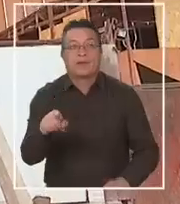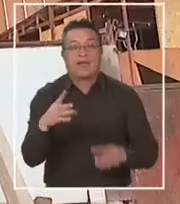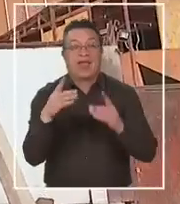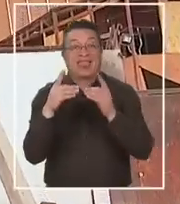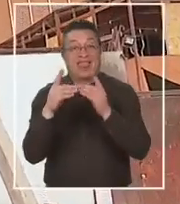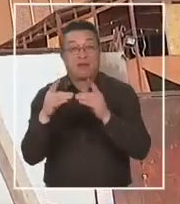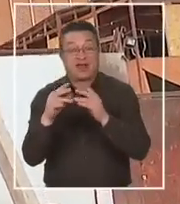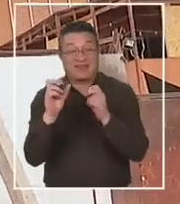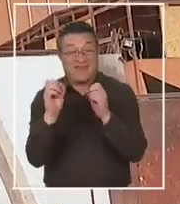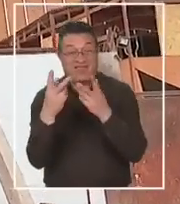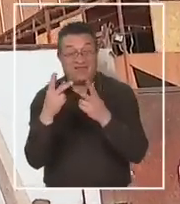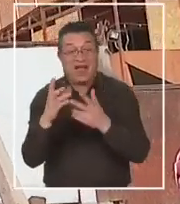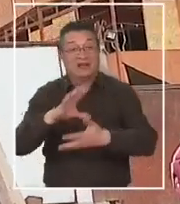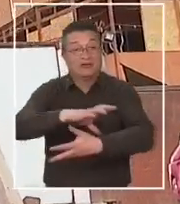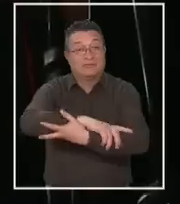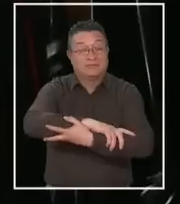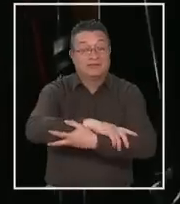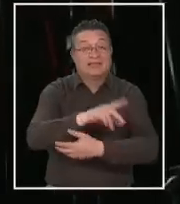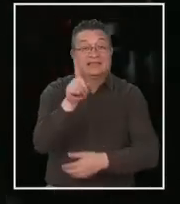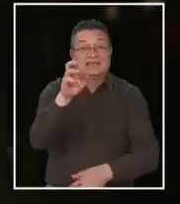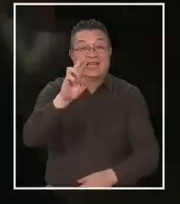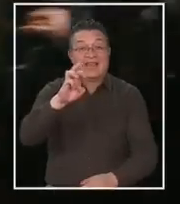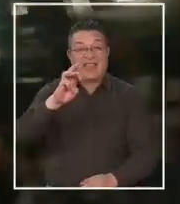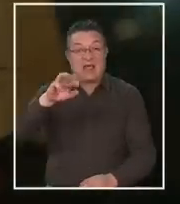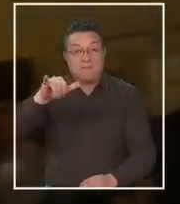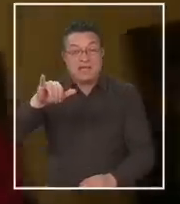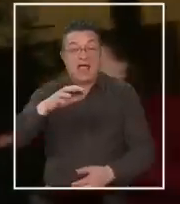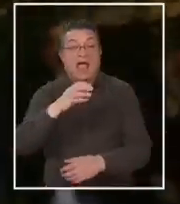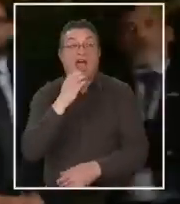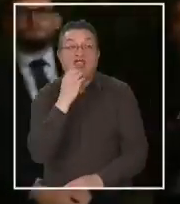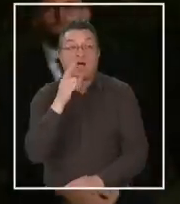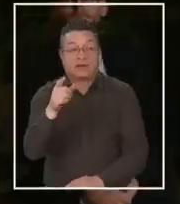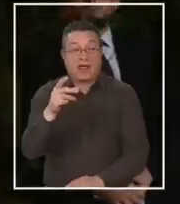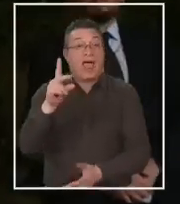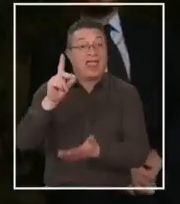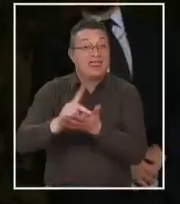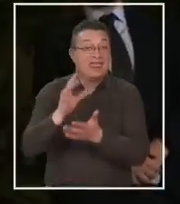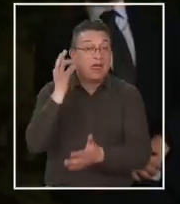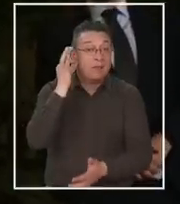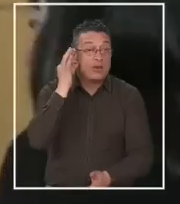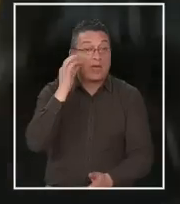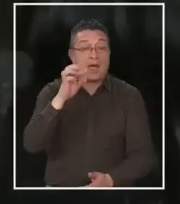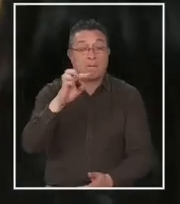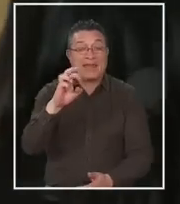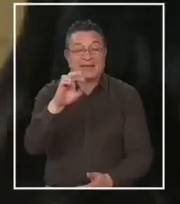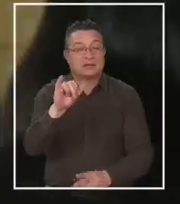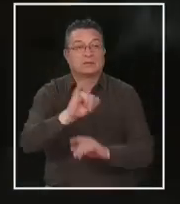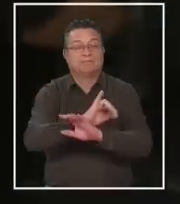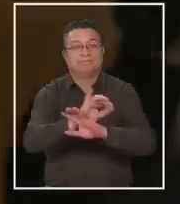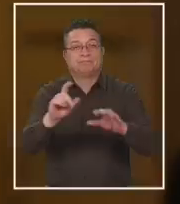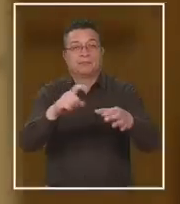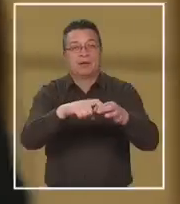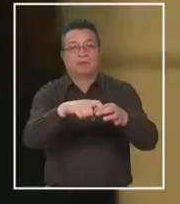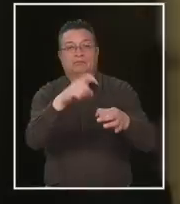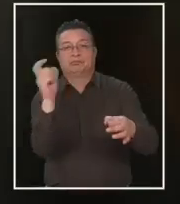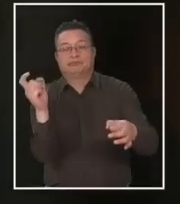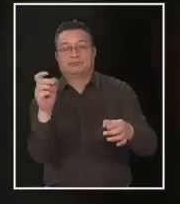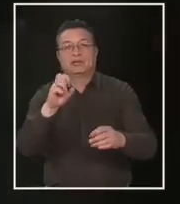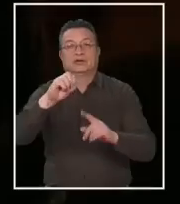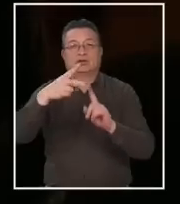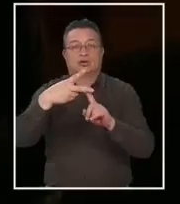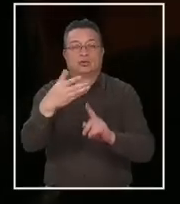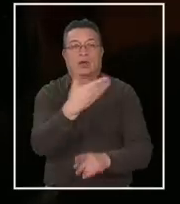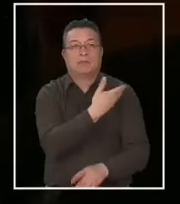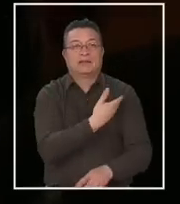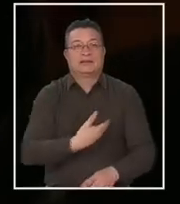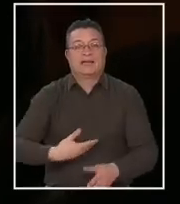Viva y la Seremi de Vivienda de Antofagasta generó que la diputada Catalina Pérez suspendiera su participación como vicepresidenta de la